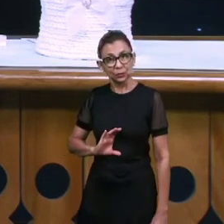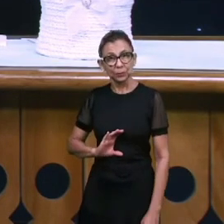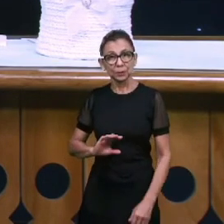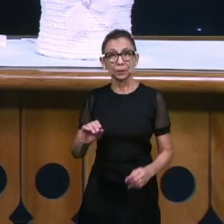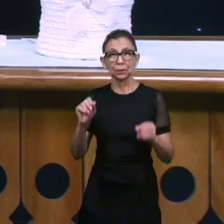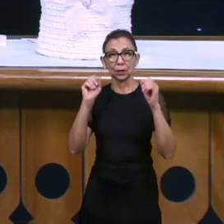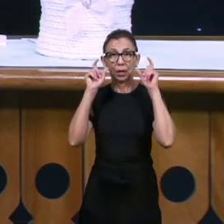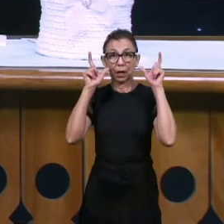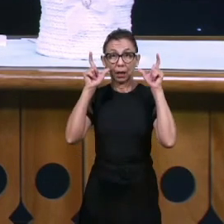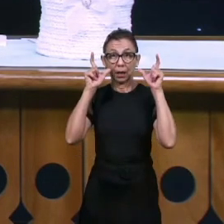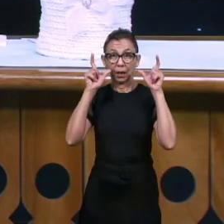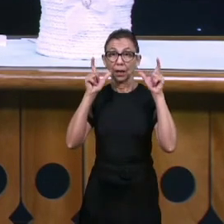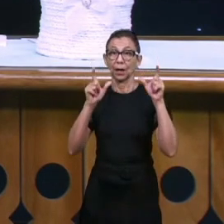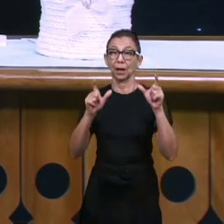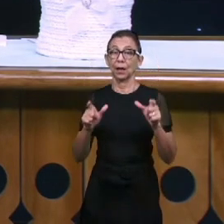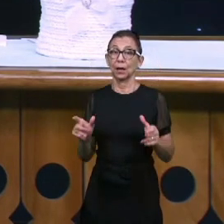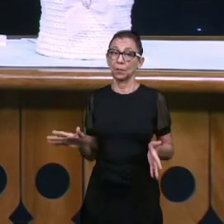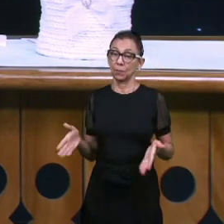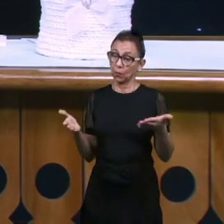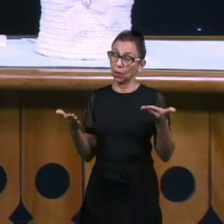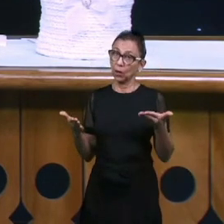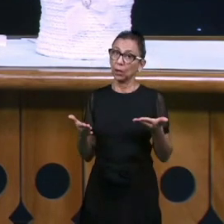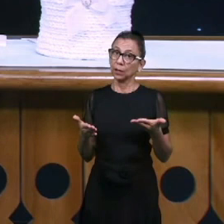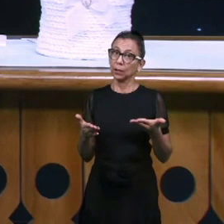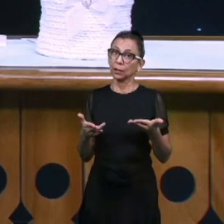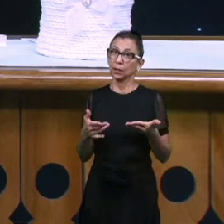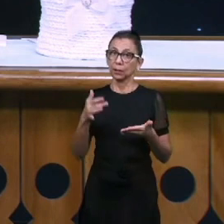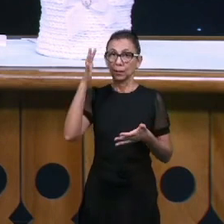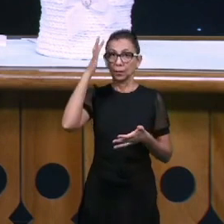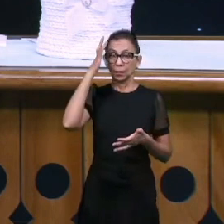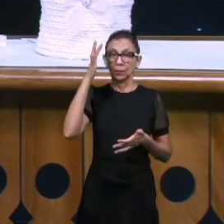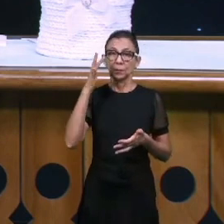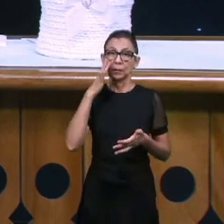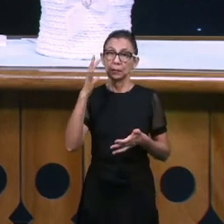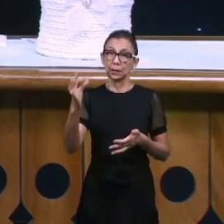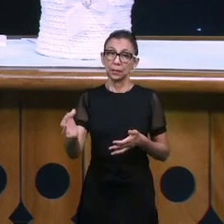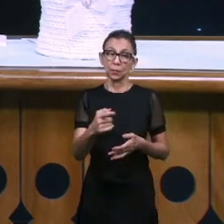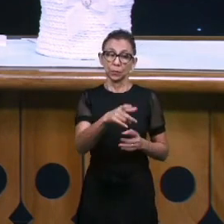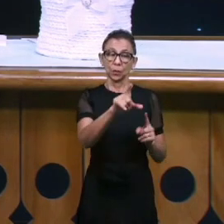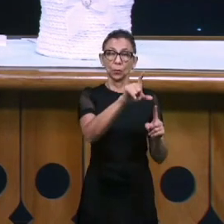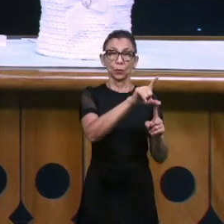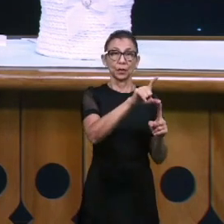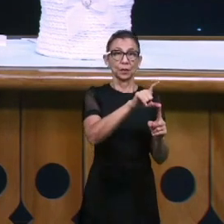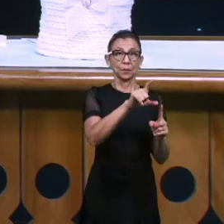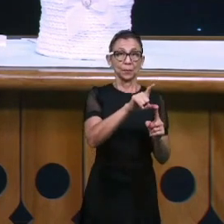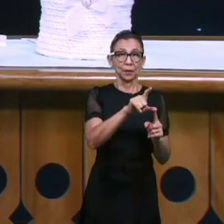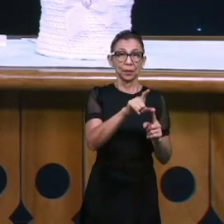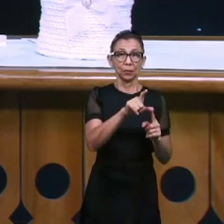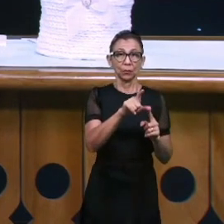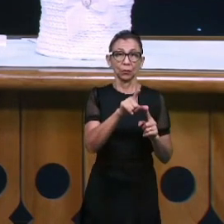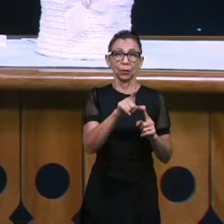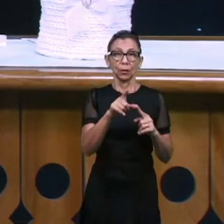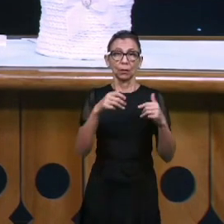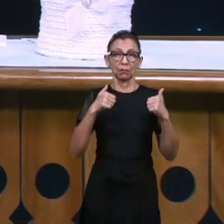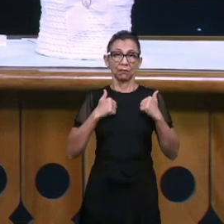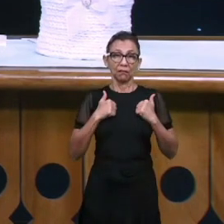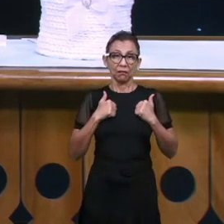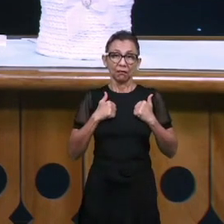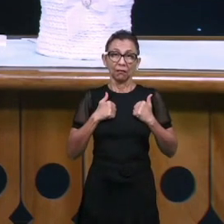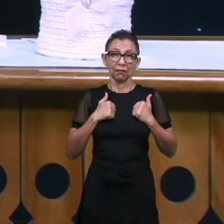que despertarse, porque el enemigo no está durmiendo. Nosotros podemos dormir y